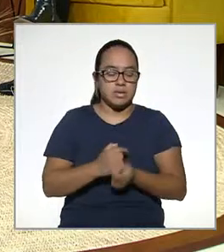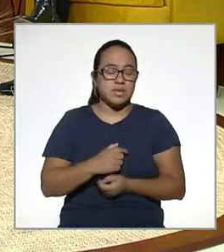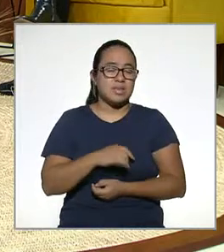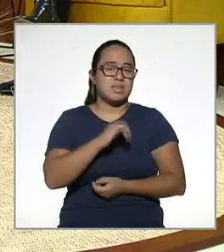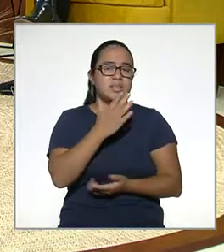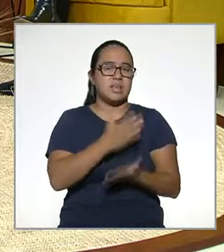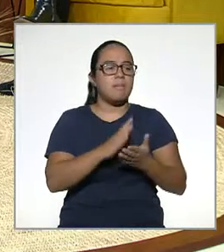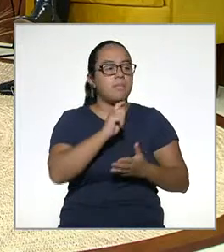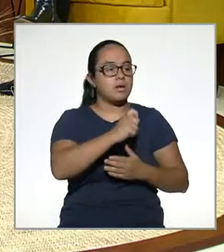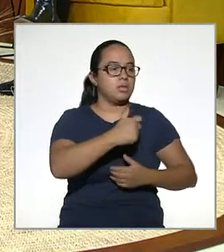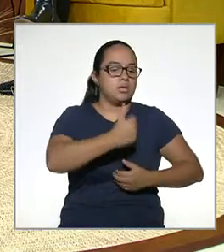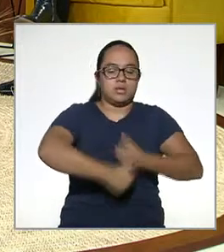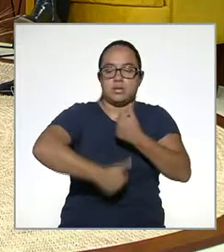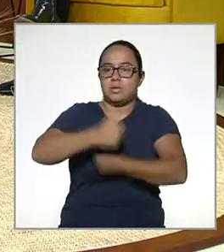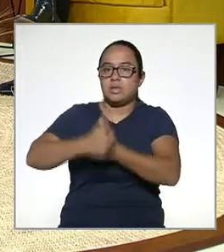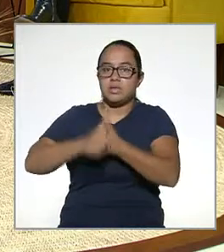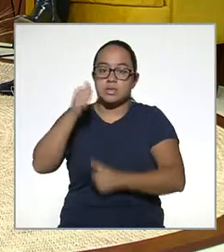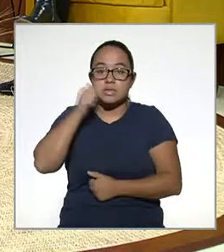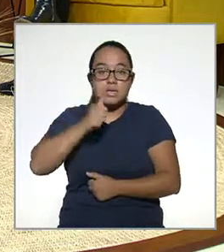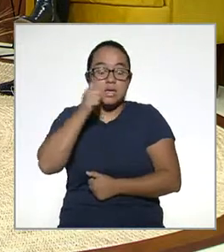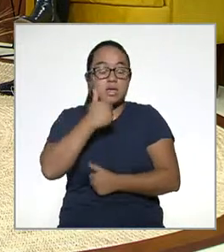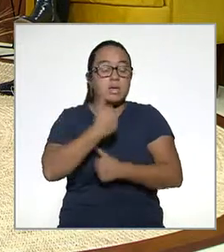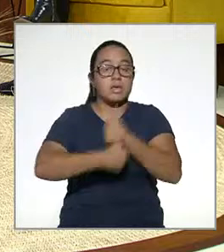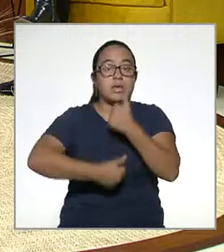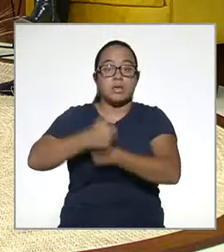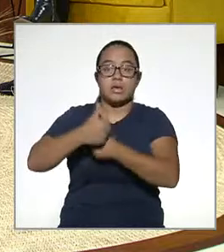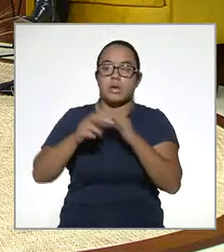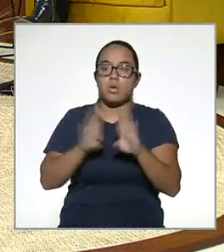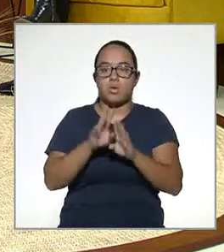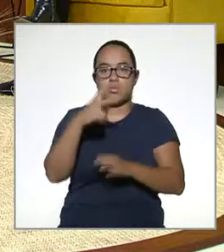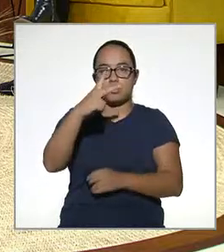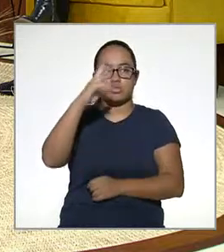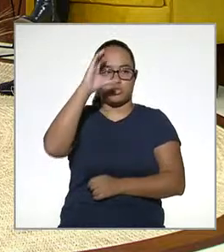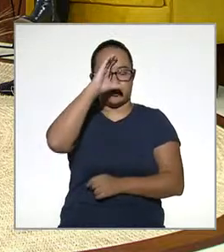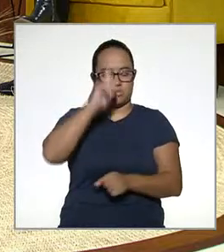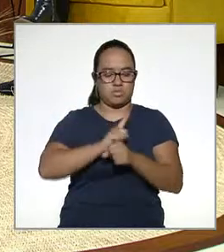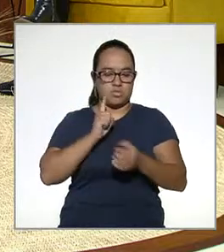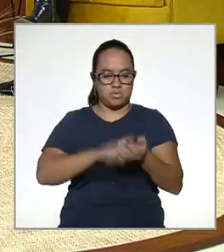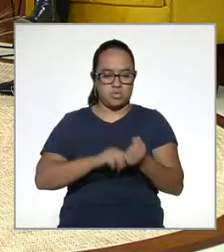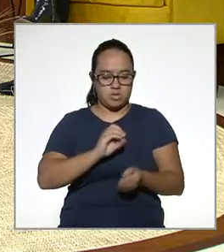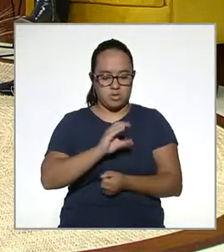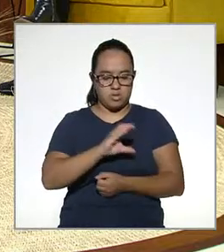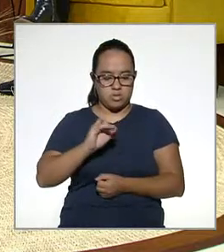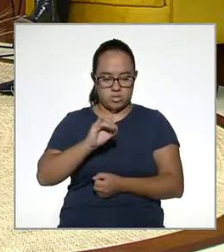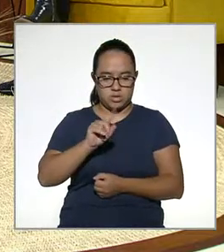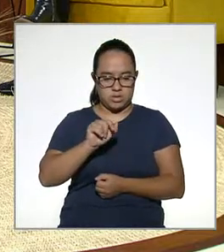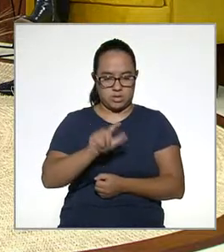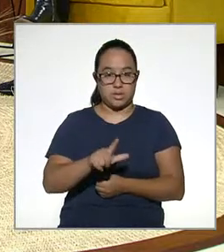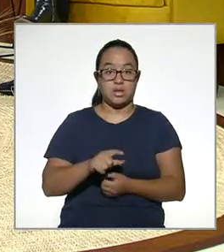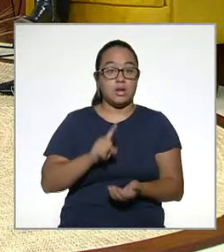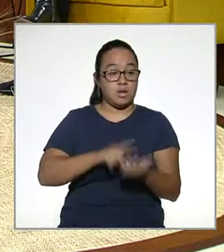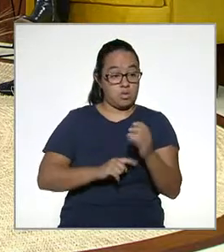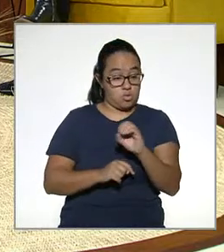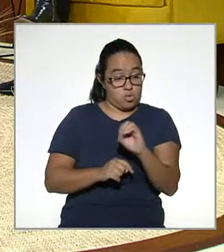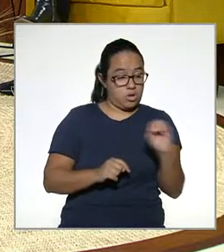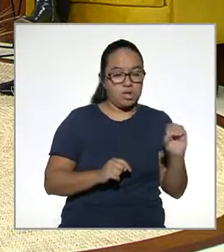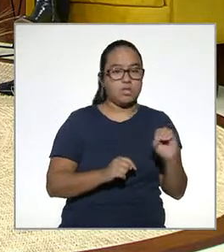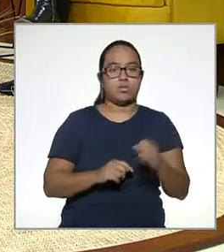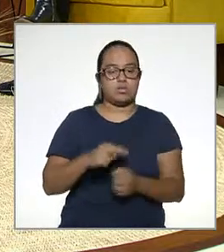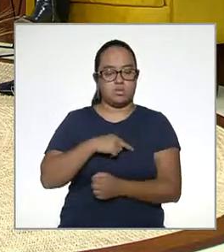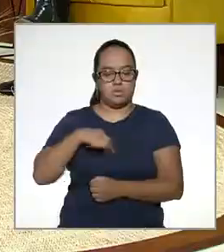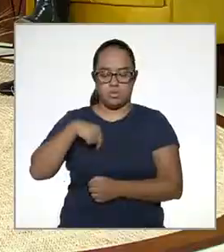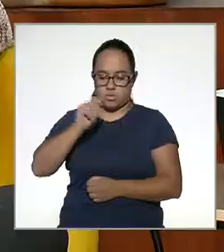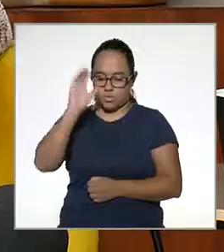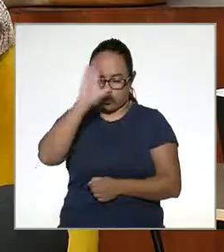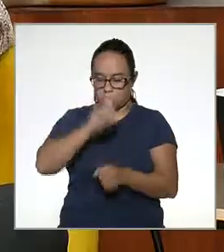de competencia todo el tiempo, y además tiene que ver con nuestra cultura occidental. Esto no se da en la cultura oriental, nuestra cultura occidental